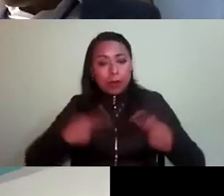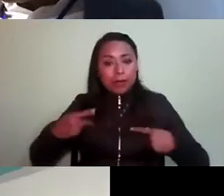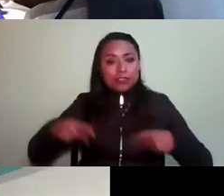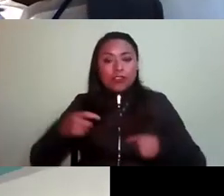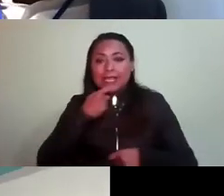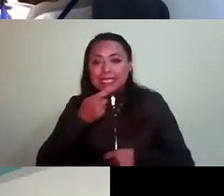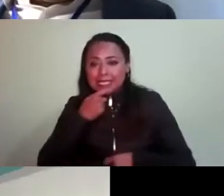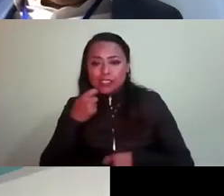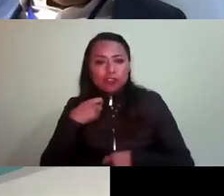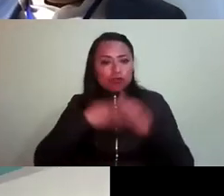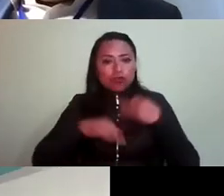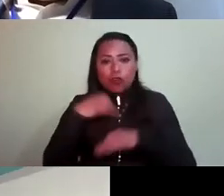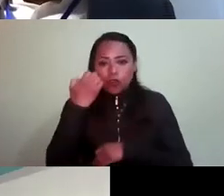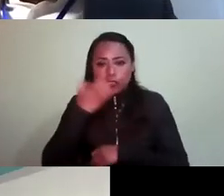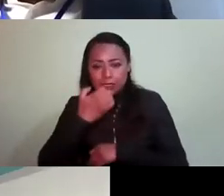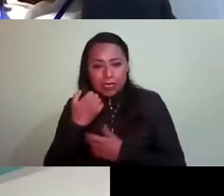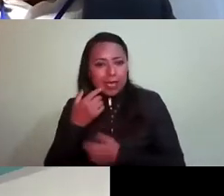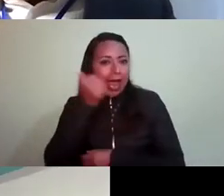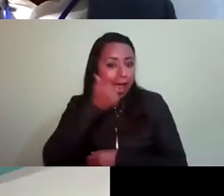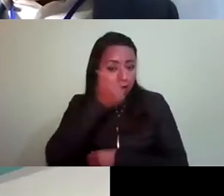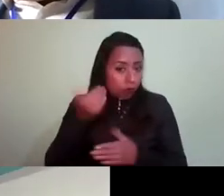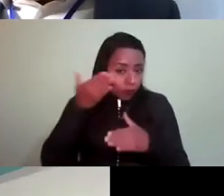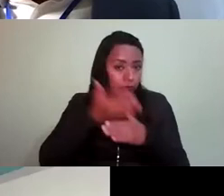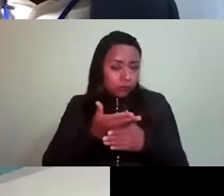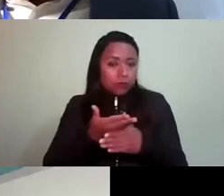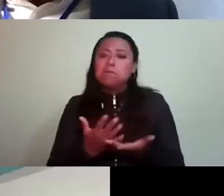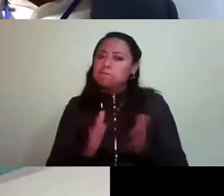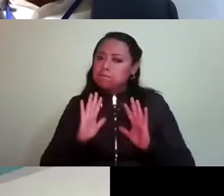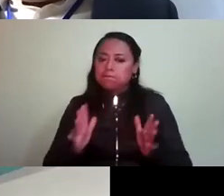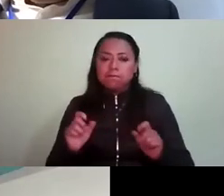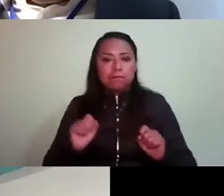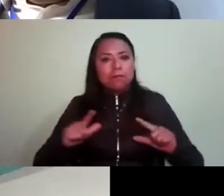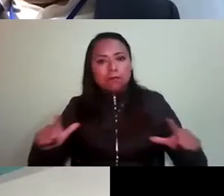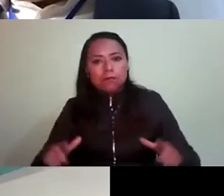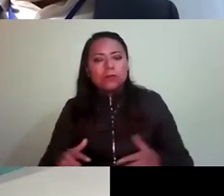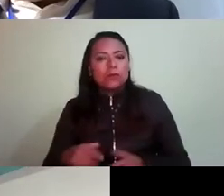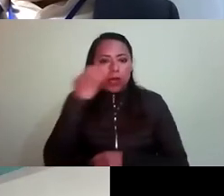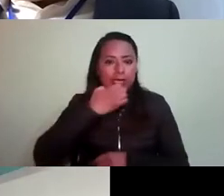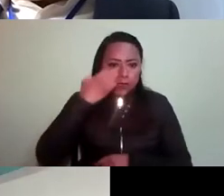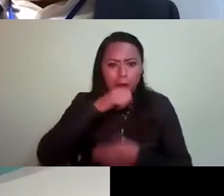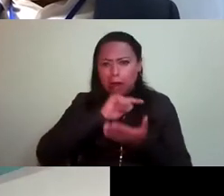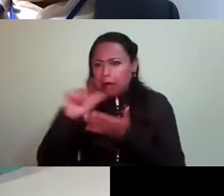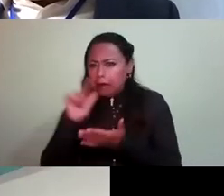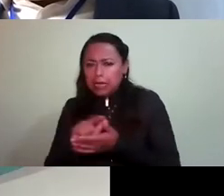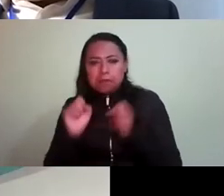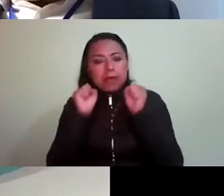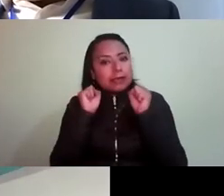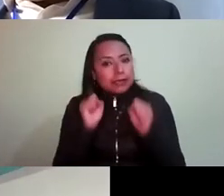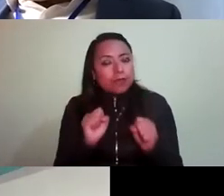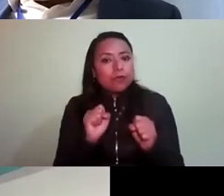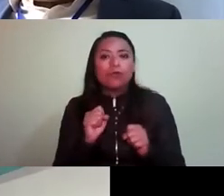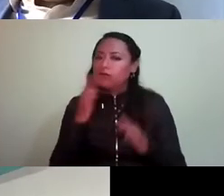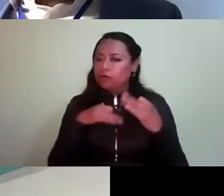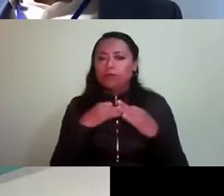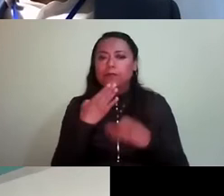higiene pertinentes, además de planteles seguros en cuanto a su infraestructura física. Por